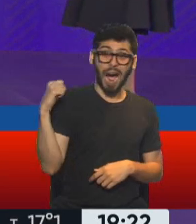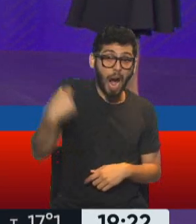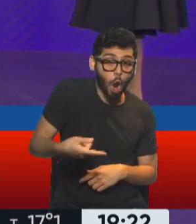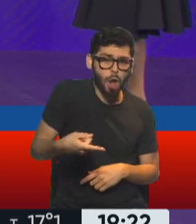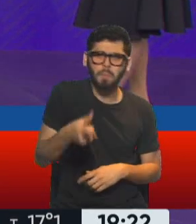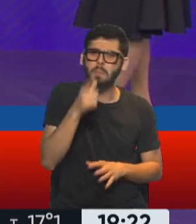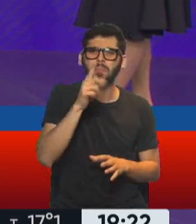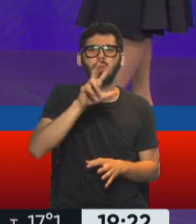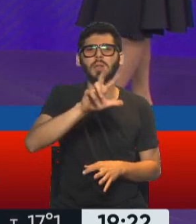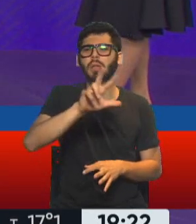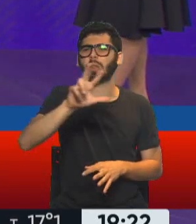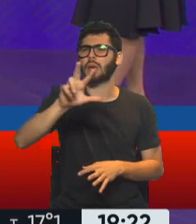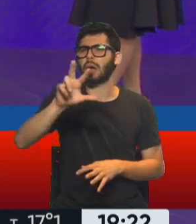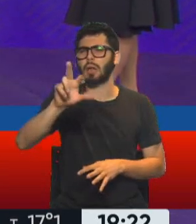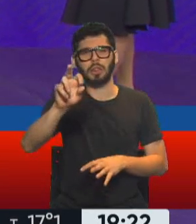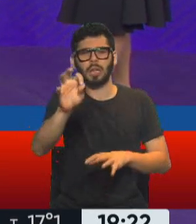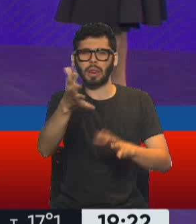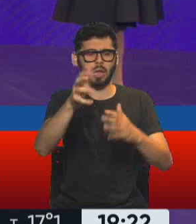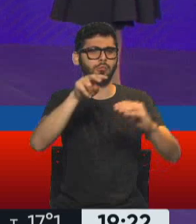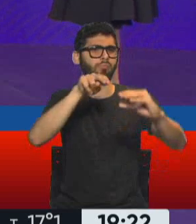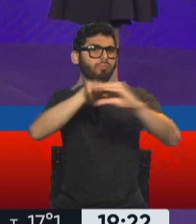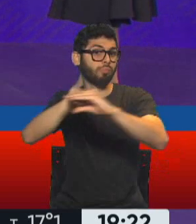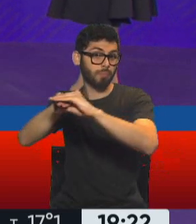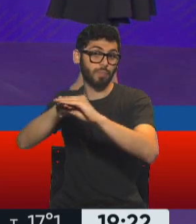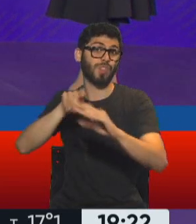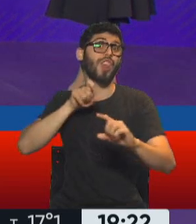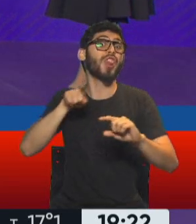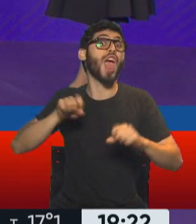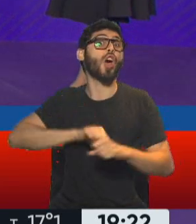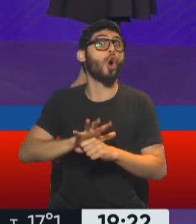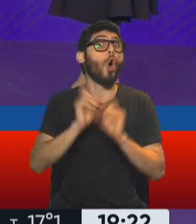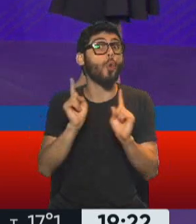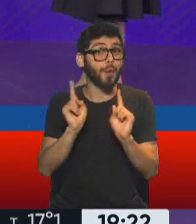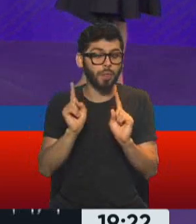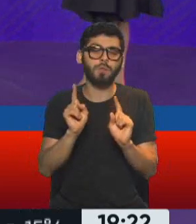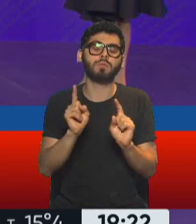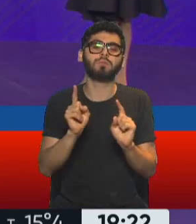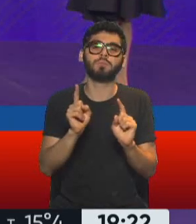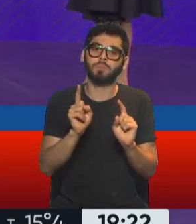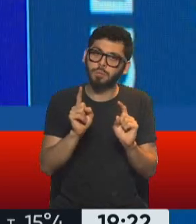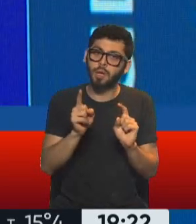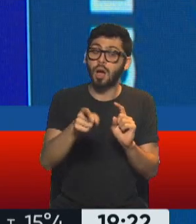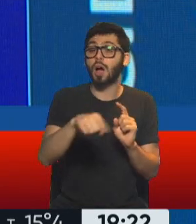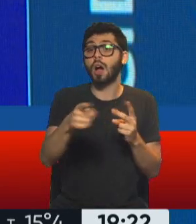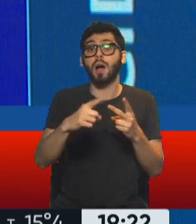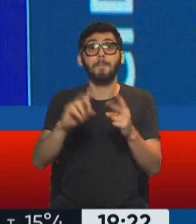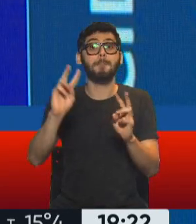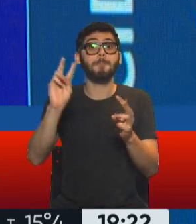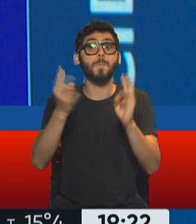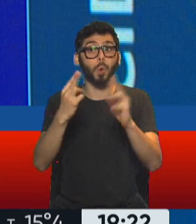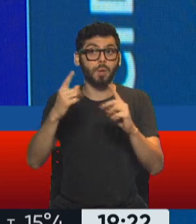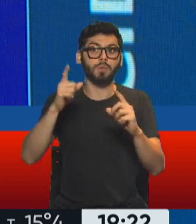unos 30 y pico de pacientes, camas de terapia intensiva ocupadas por COVID. ¿Sí? Y bueno, y la mortalidad, como le decía,